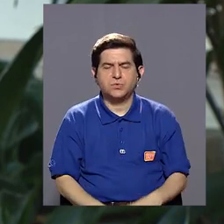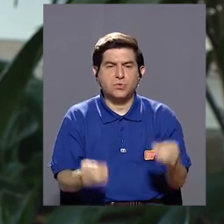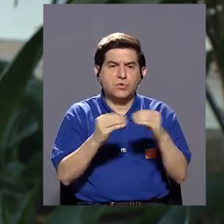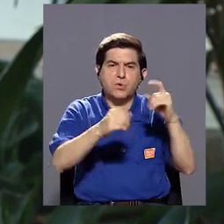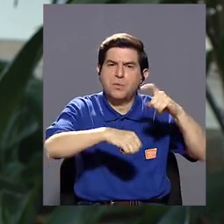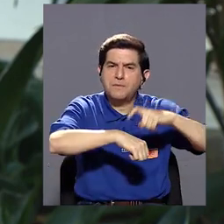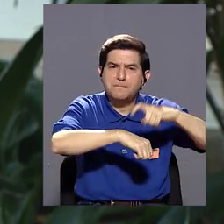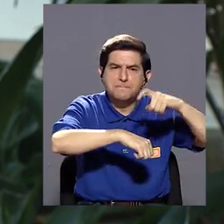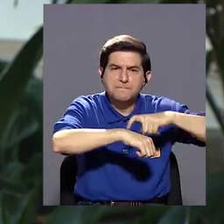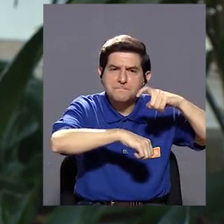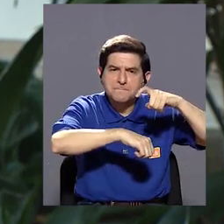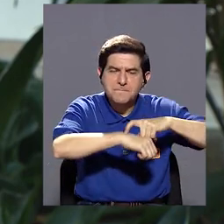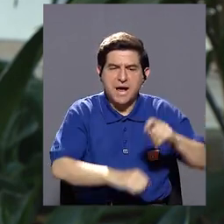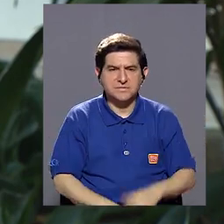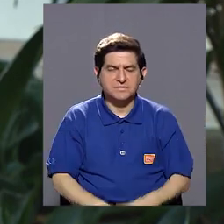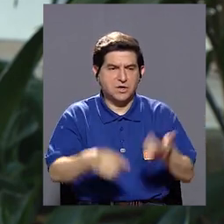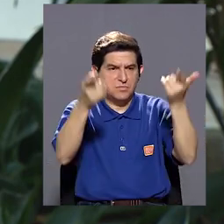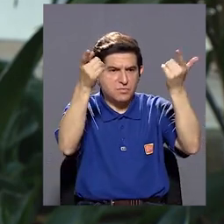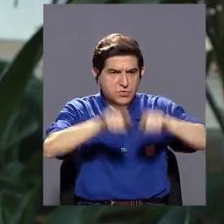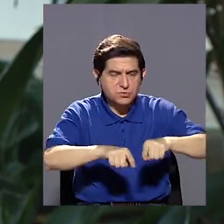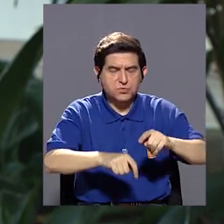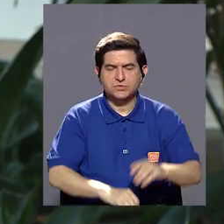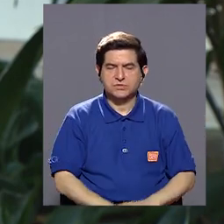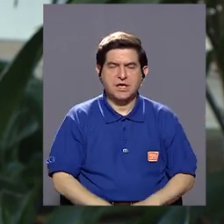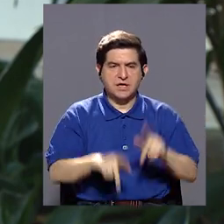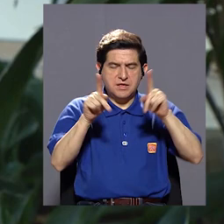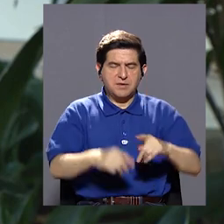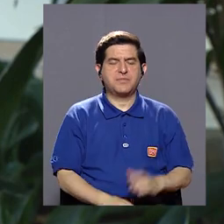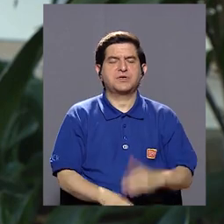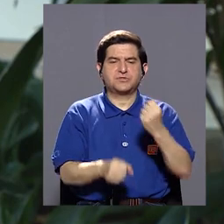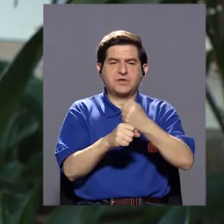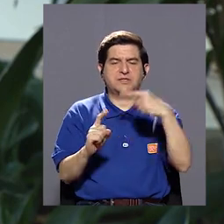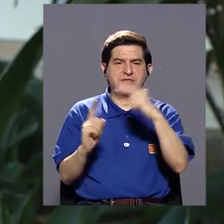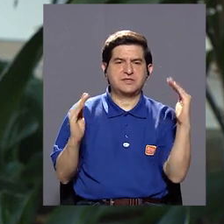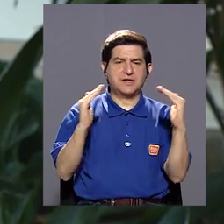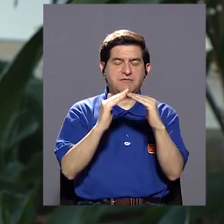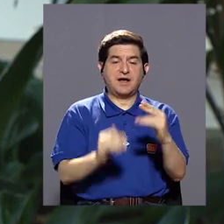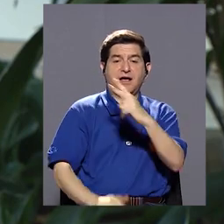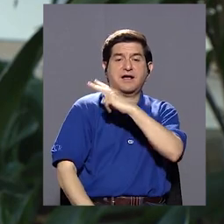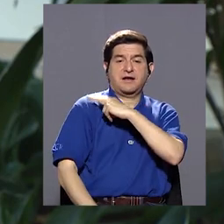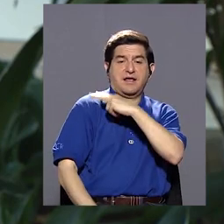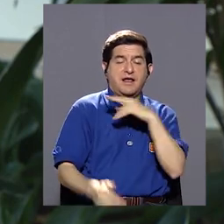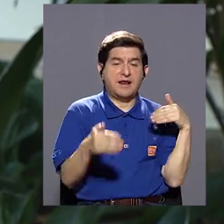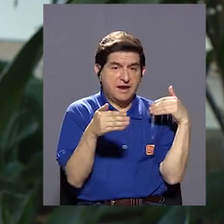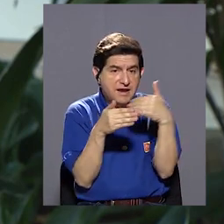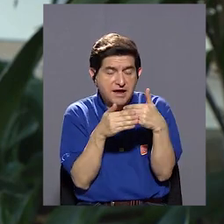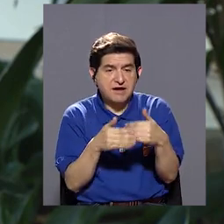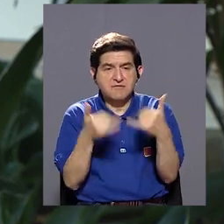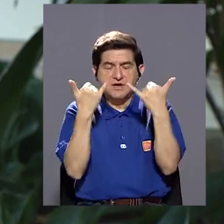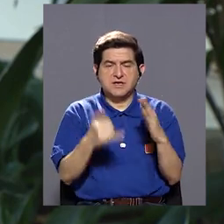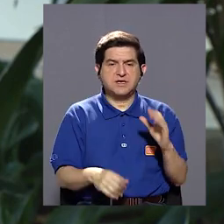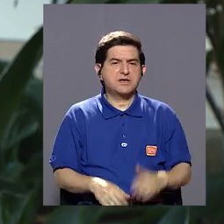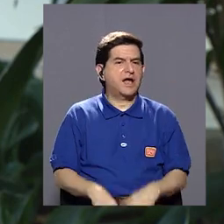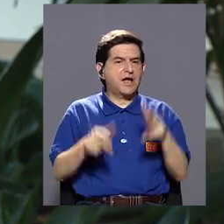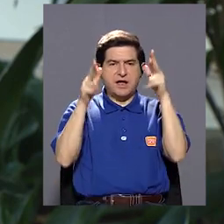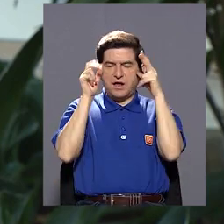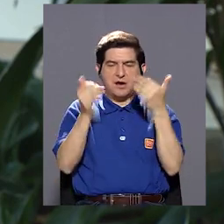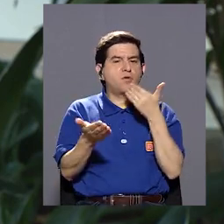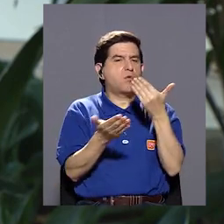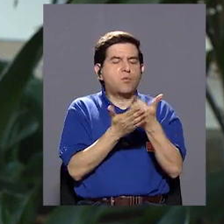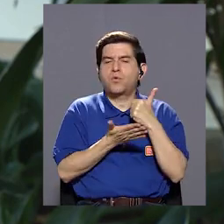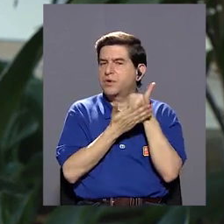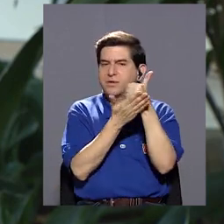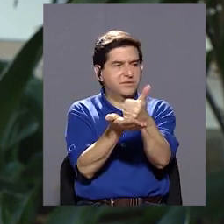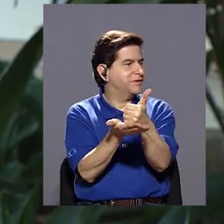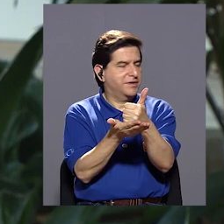más tiempo, que indican que conforme más tiempo pasa una persona teletrabajando, el jefe inmediato deja de percibirlo como un buen